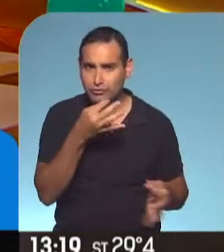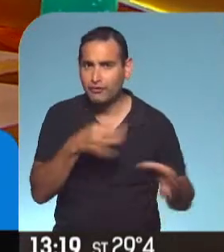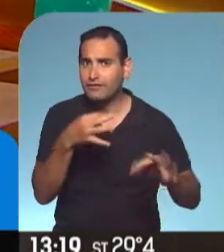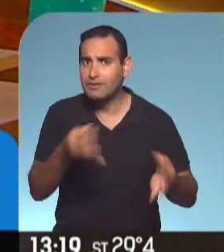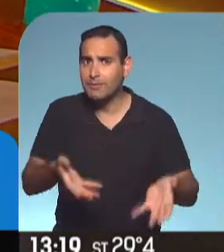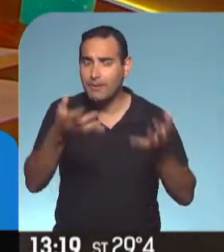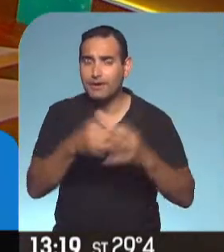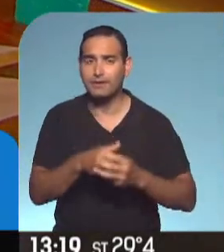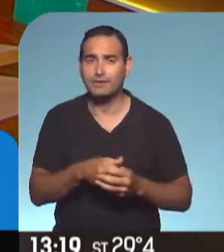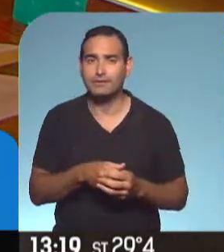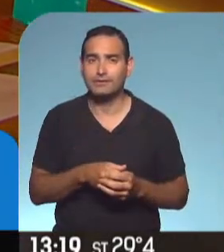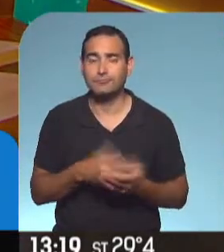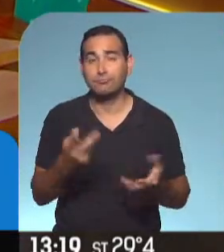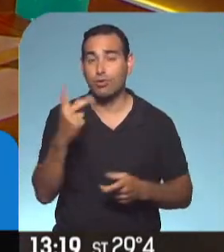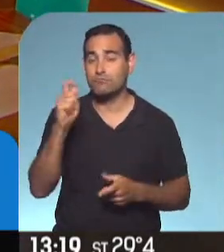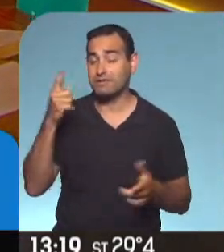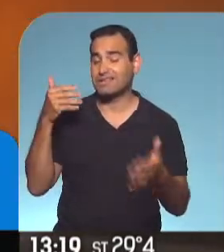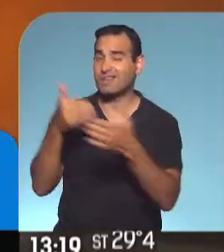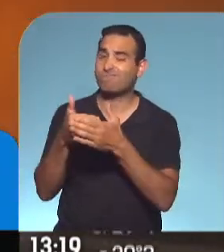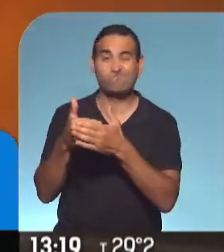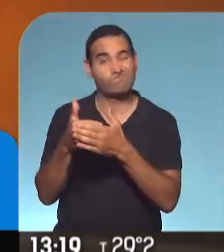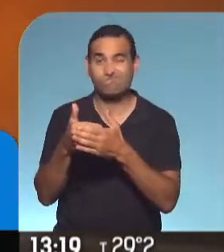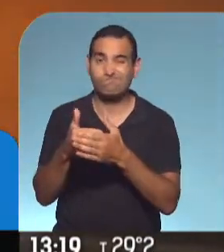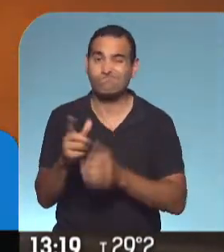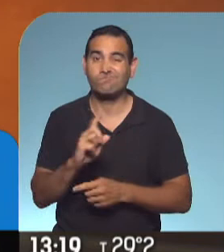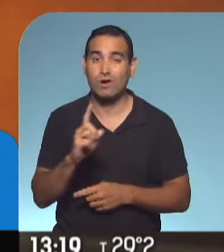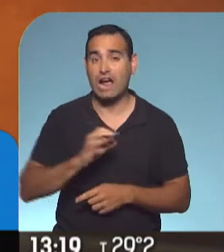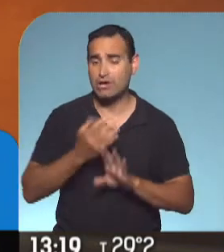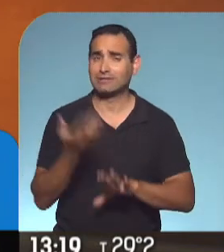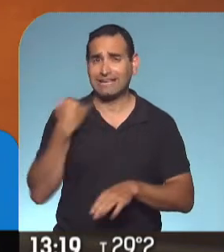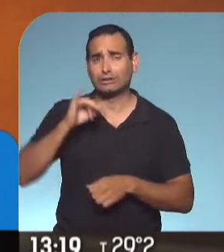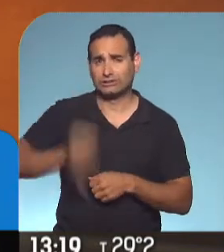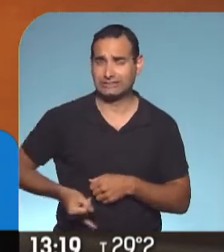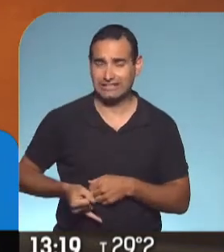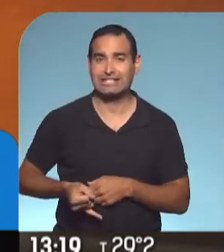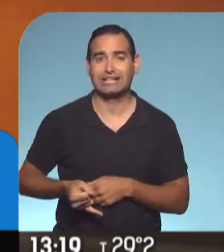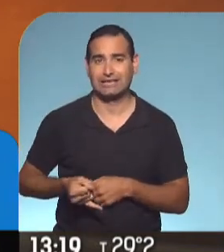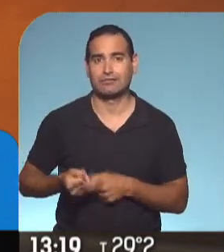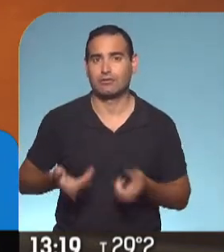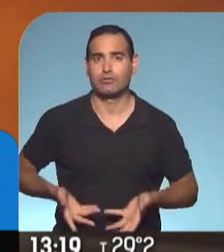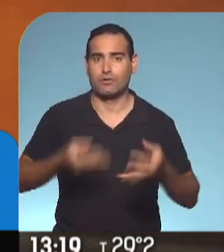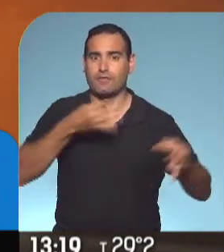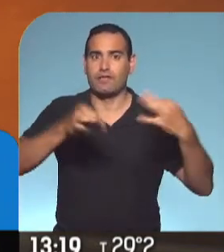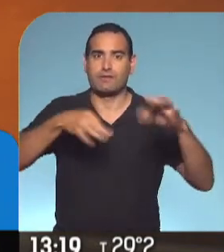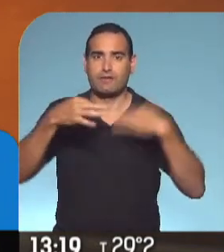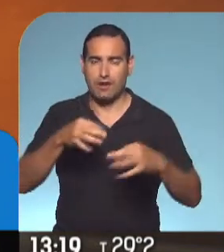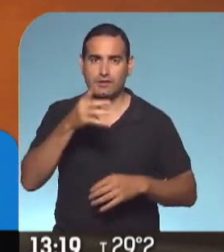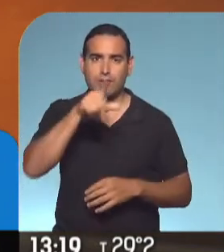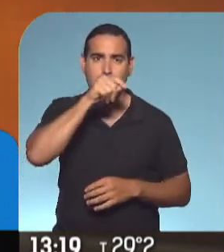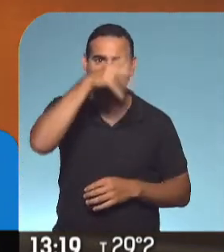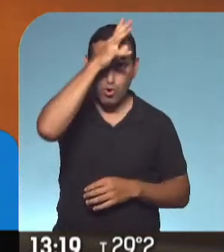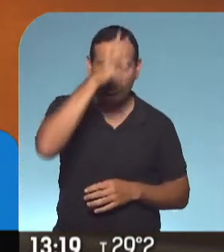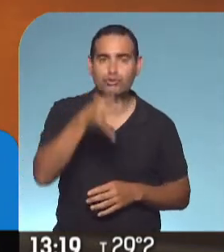se está viendo en los últimos dos meses es que no tanto hasta hasta el año pasado de que si crece mucho la demanda tanto de apoyo como de